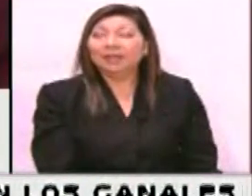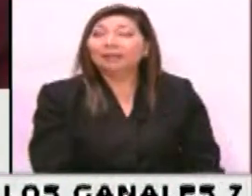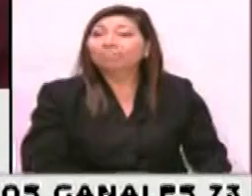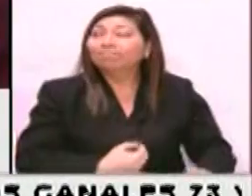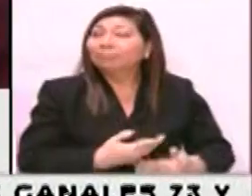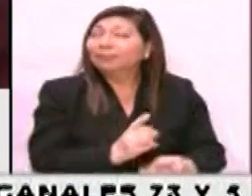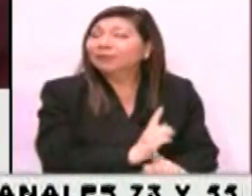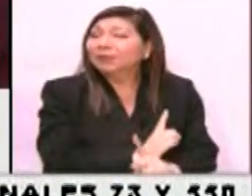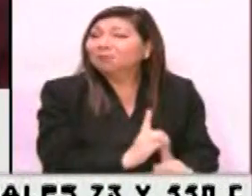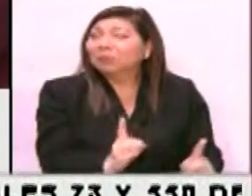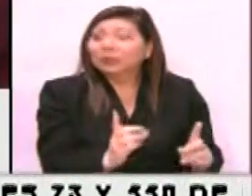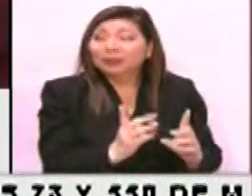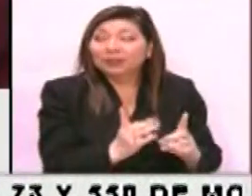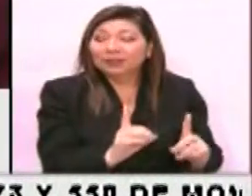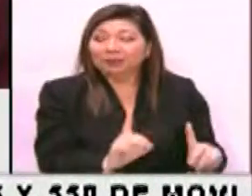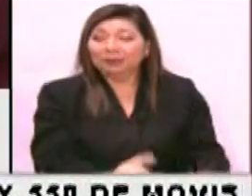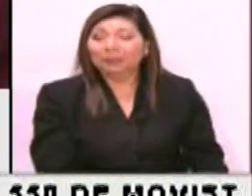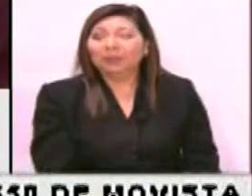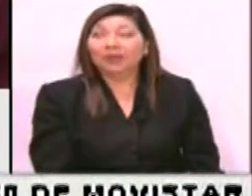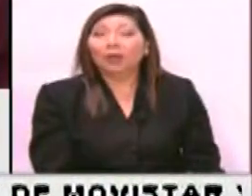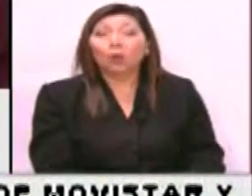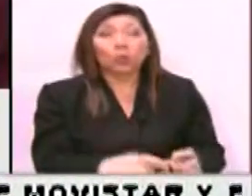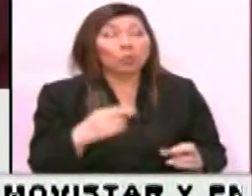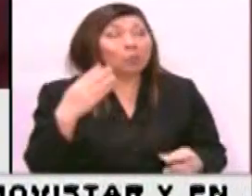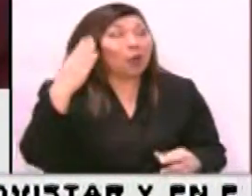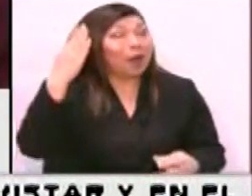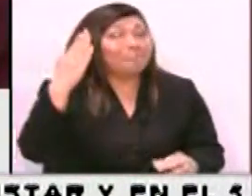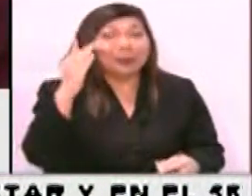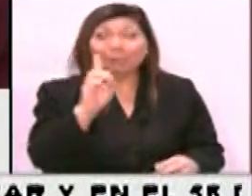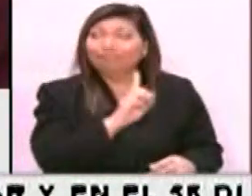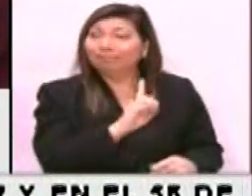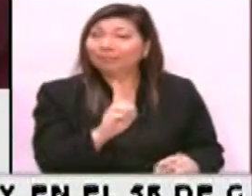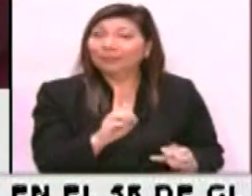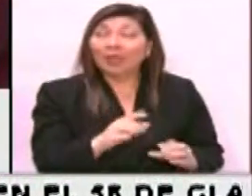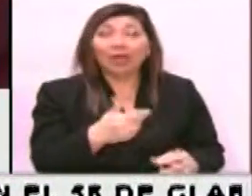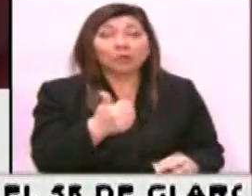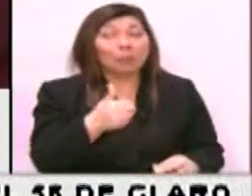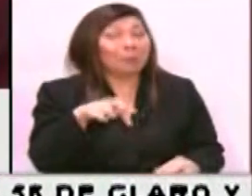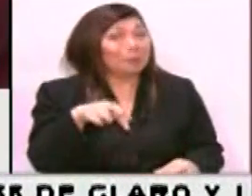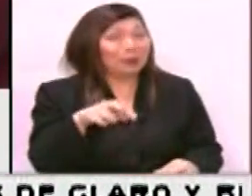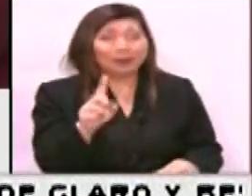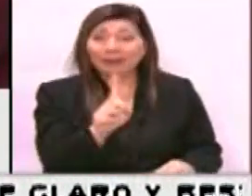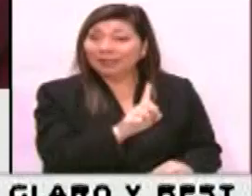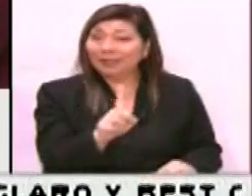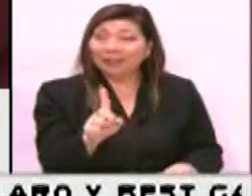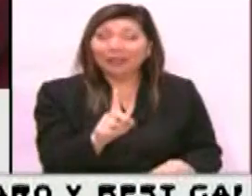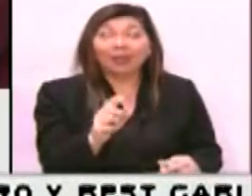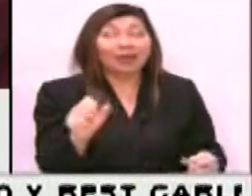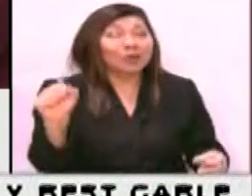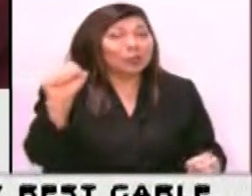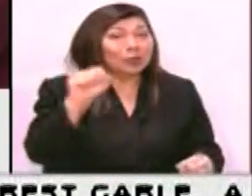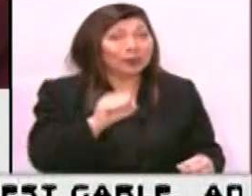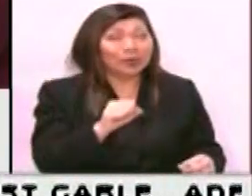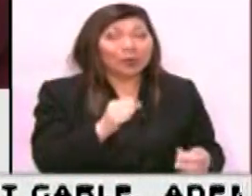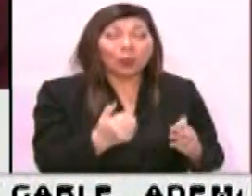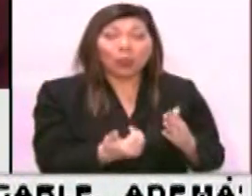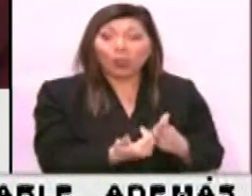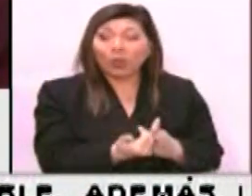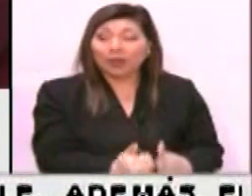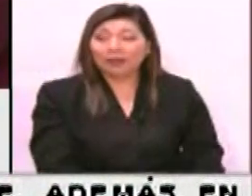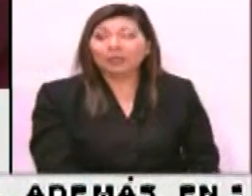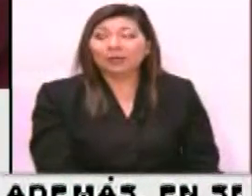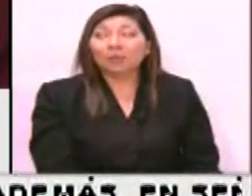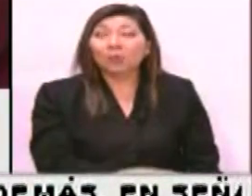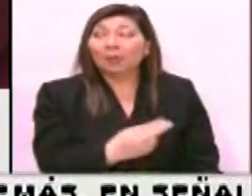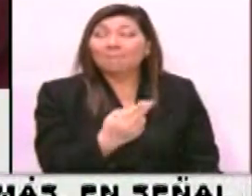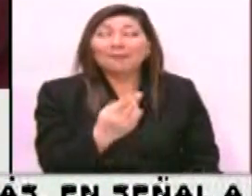consecuencia tampoco es el diputado ni del Partido Aprista, ni de Acción Popular, ni de la izquierda, la Nueva Izquierda o el